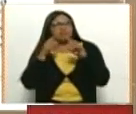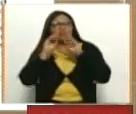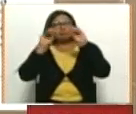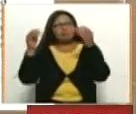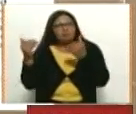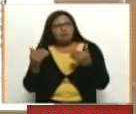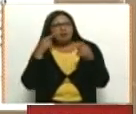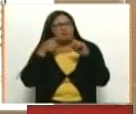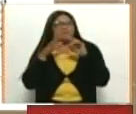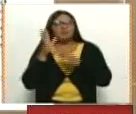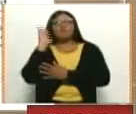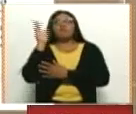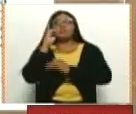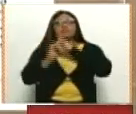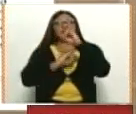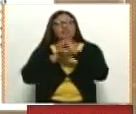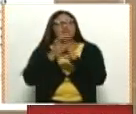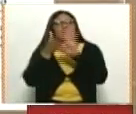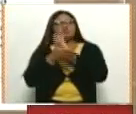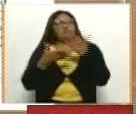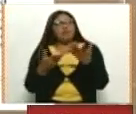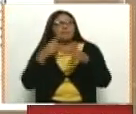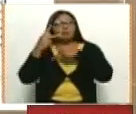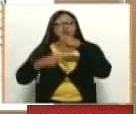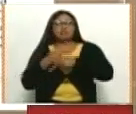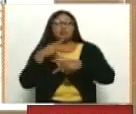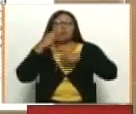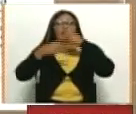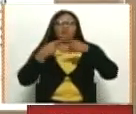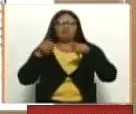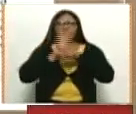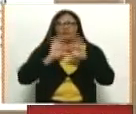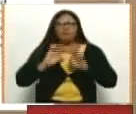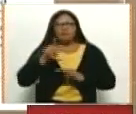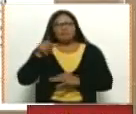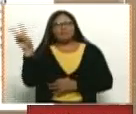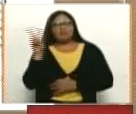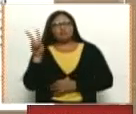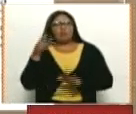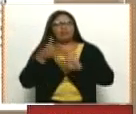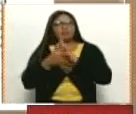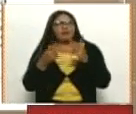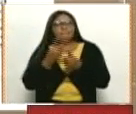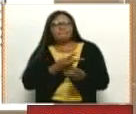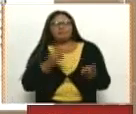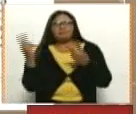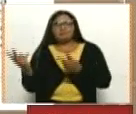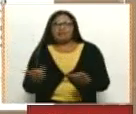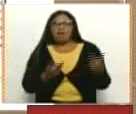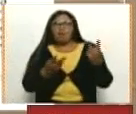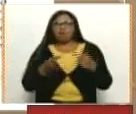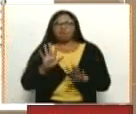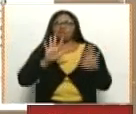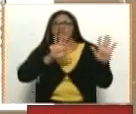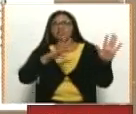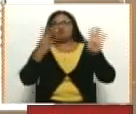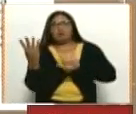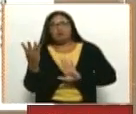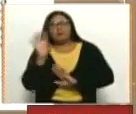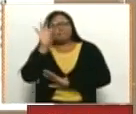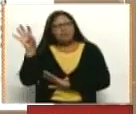la denominada Conferencia Internacional sobre el Proceso Político de Venezuela, a la cual se han invitado 19 países de la